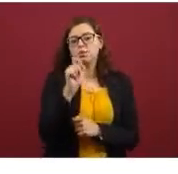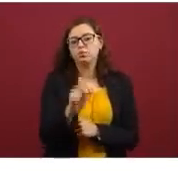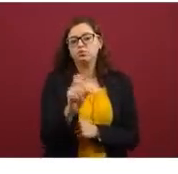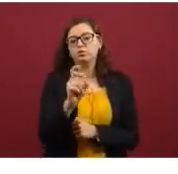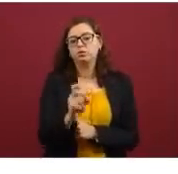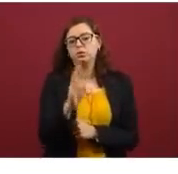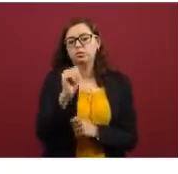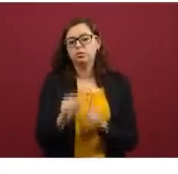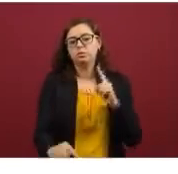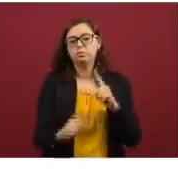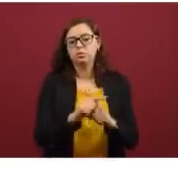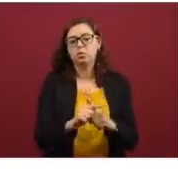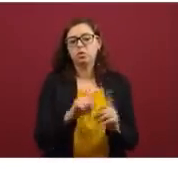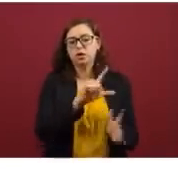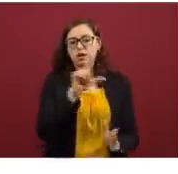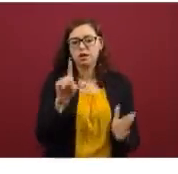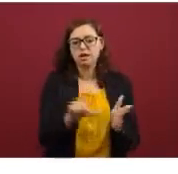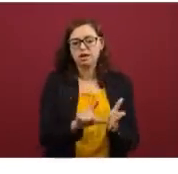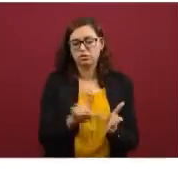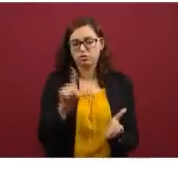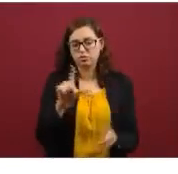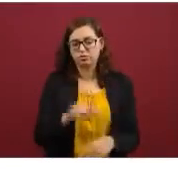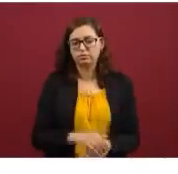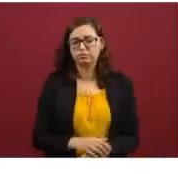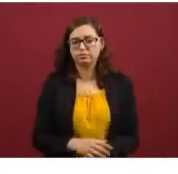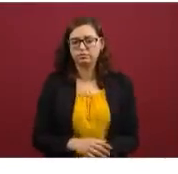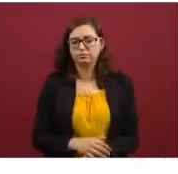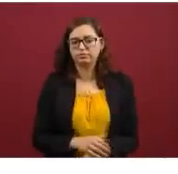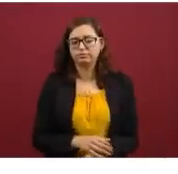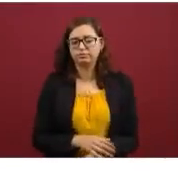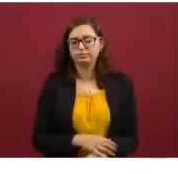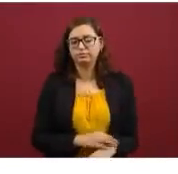por litro. El precio de originación es de